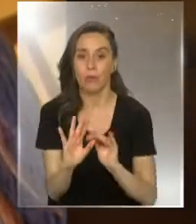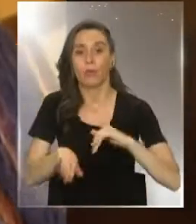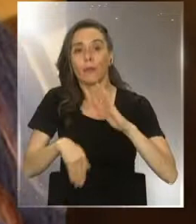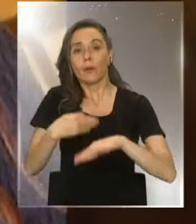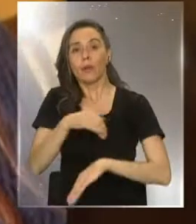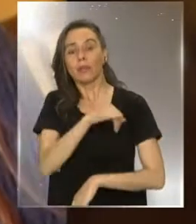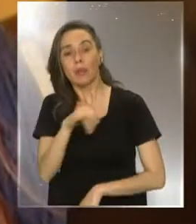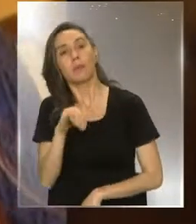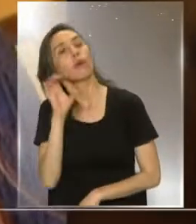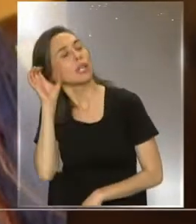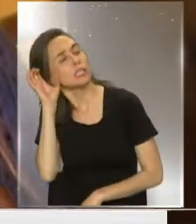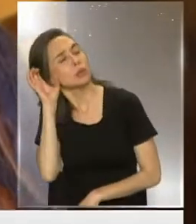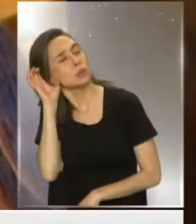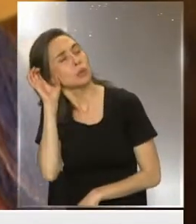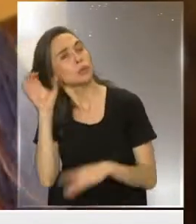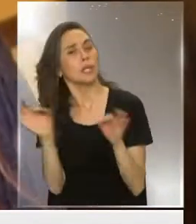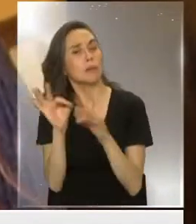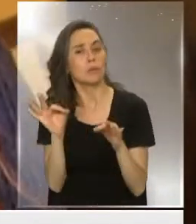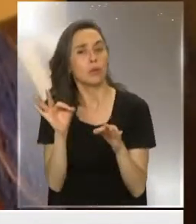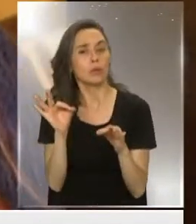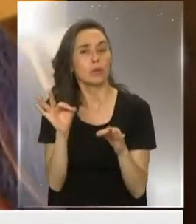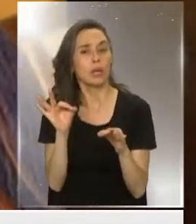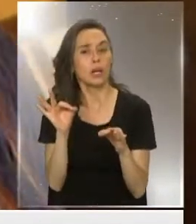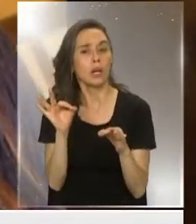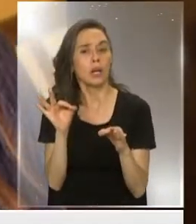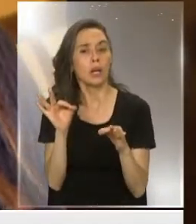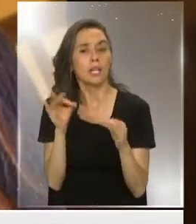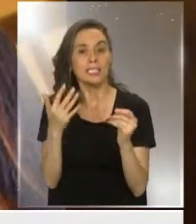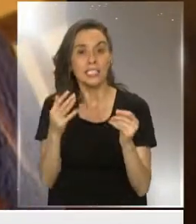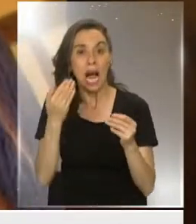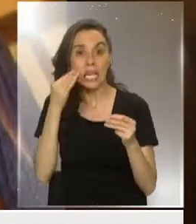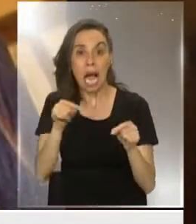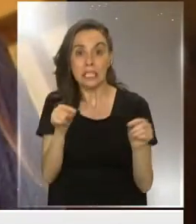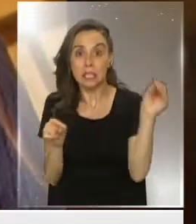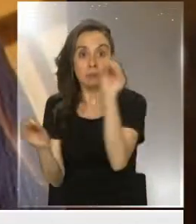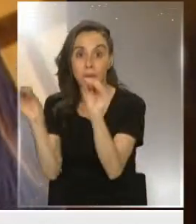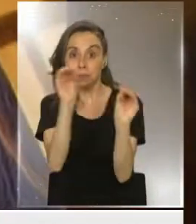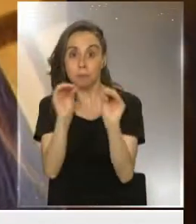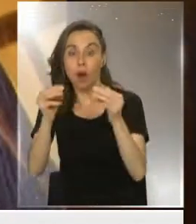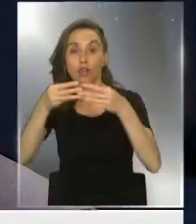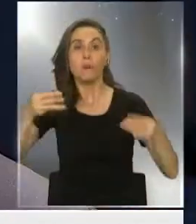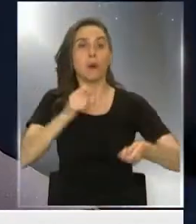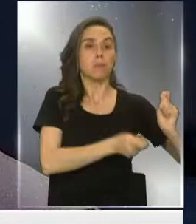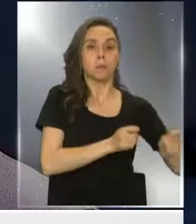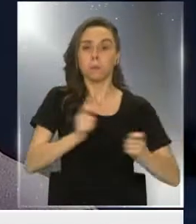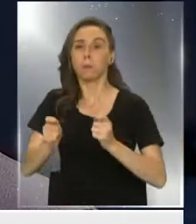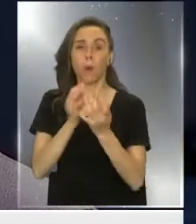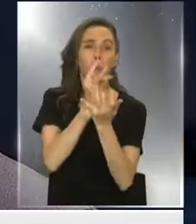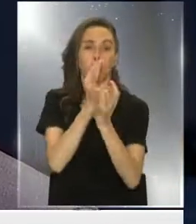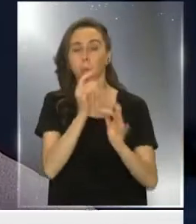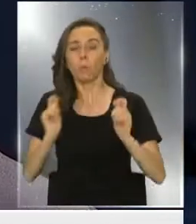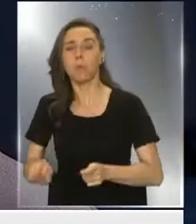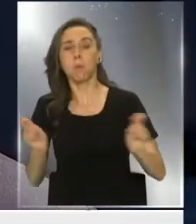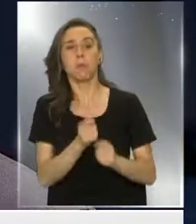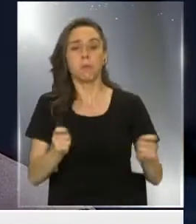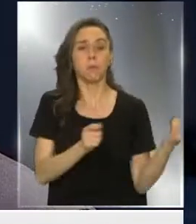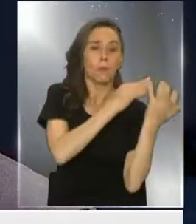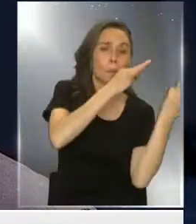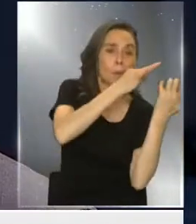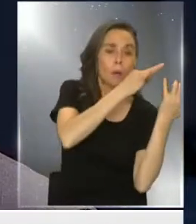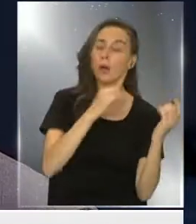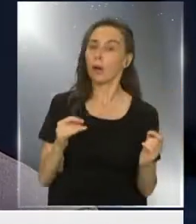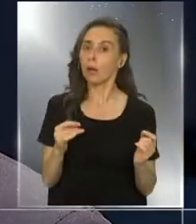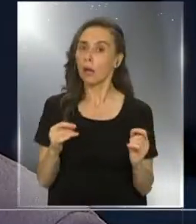después escuchamos y nos damos cuenta que tenemos casi las partes creadas ahí mismo de improvisaciones. Y de repente algo había